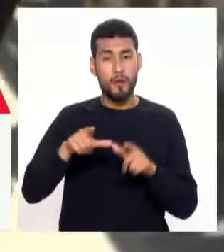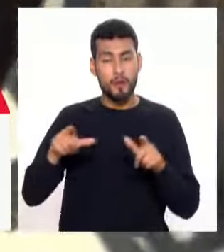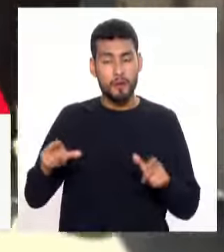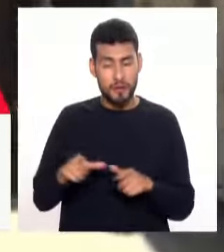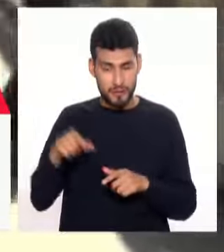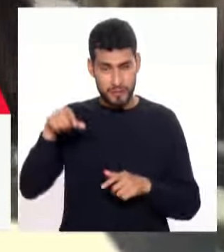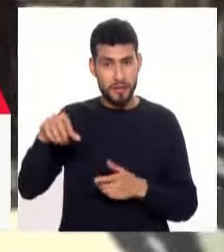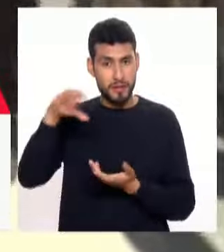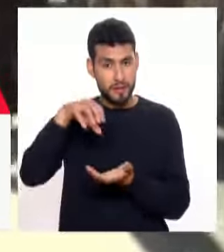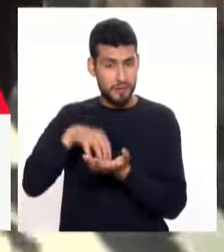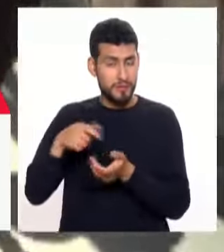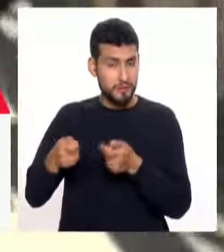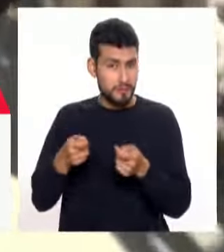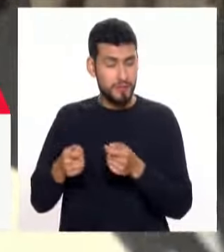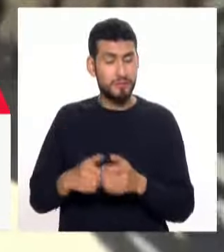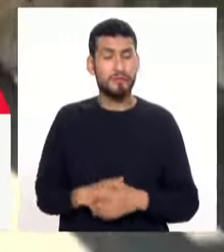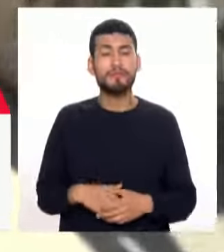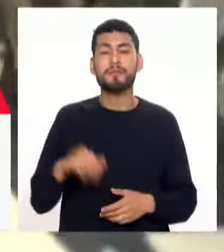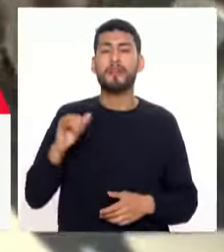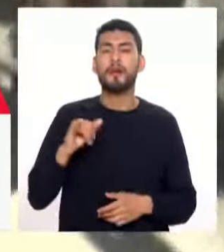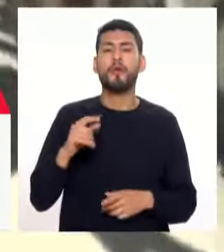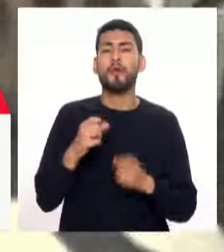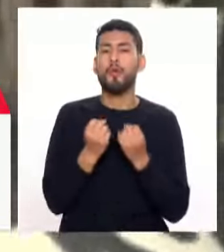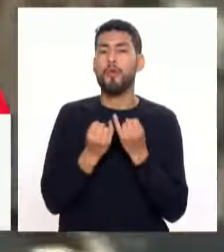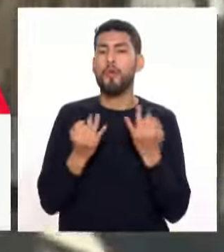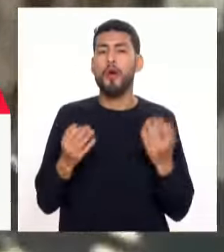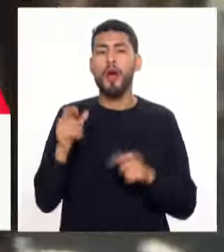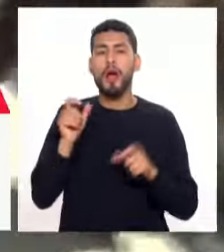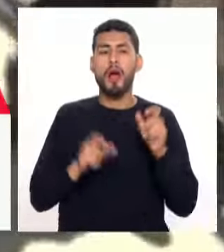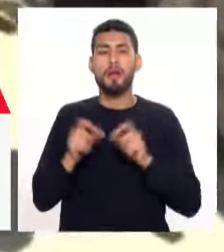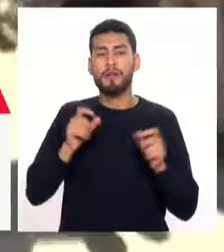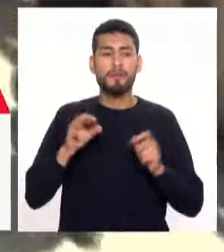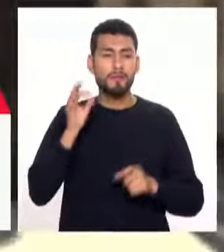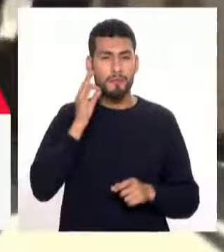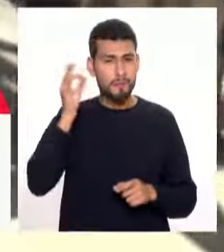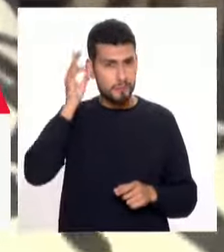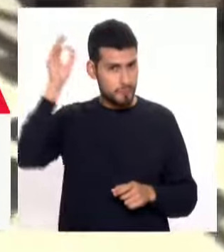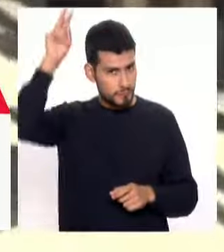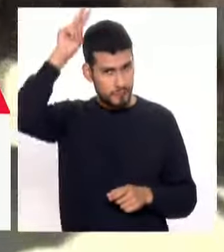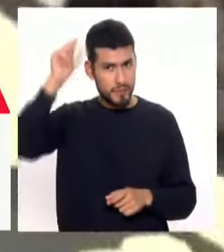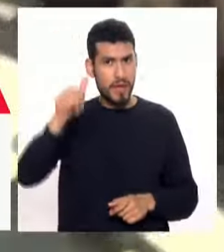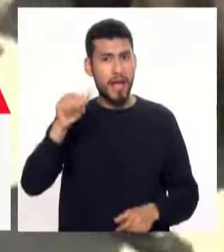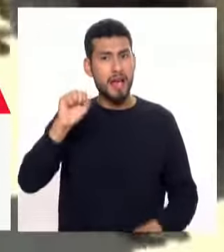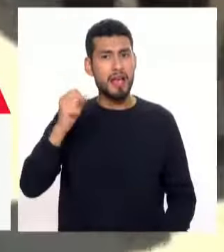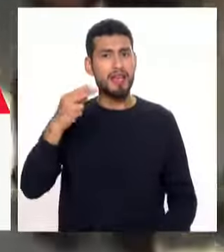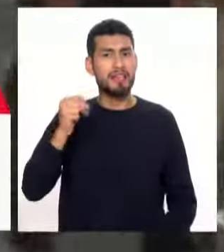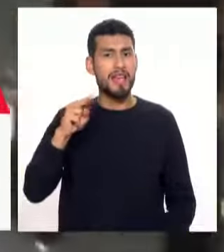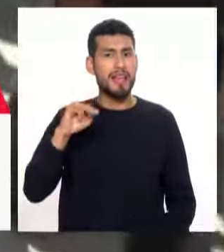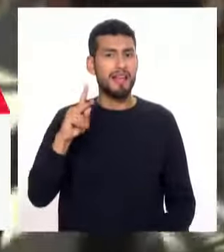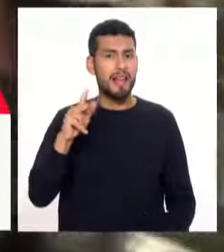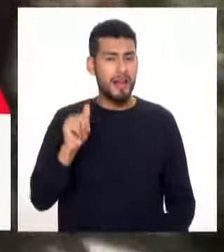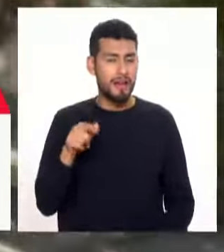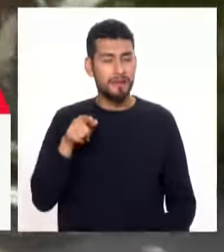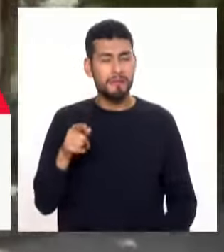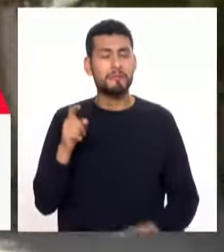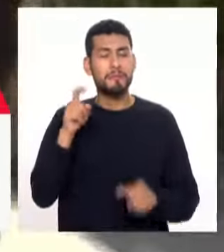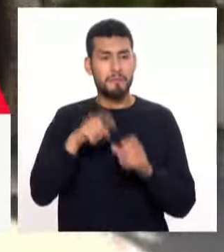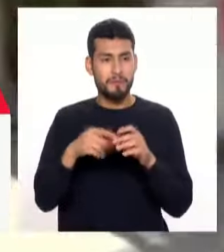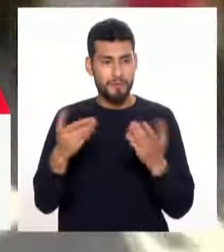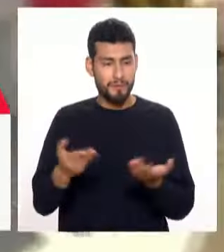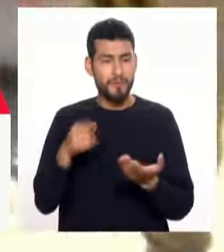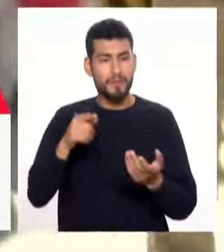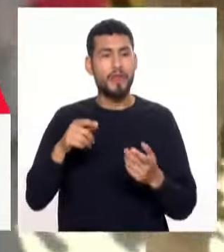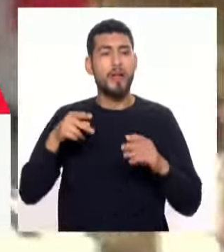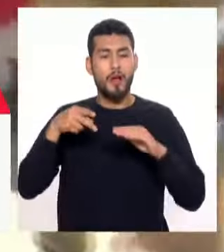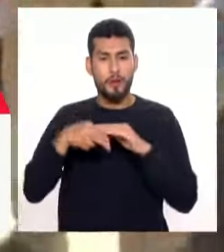provincia y también miembros del pueblo Ayáninca, quienes participan de la inauguración de